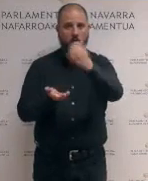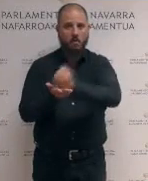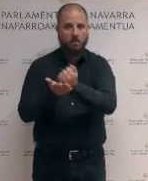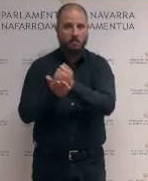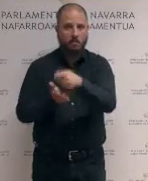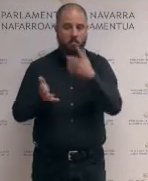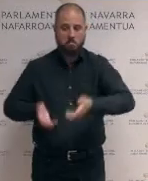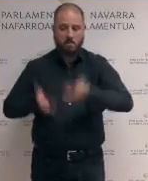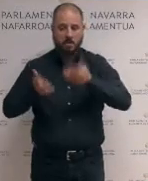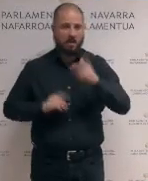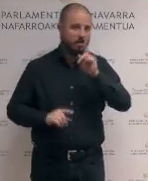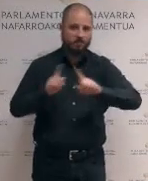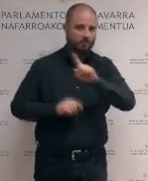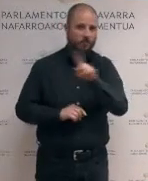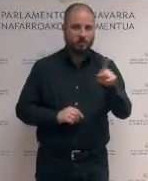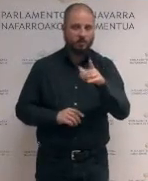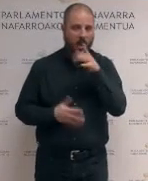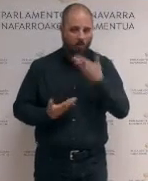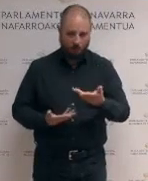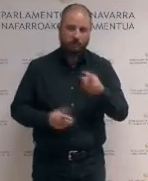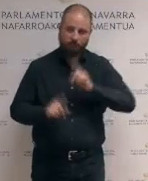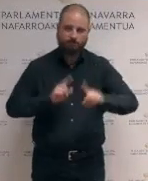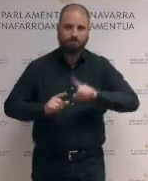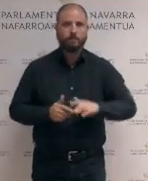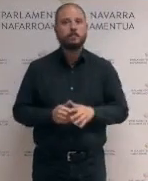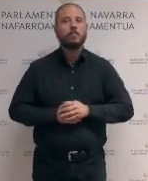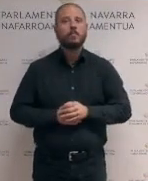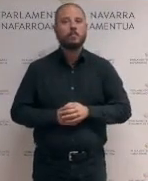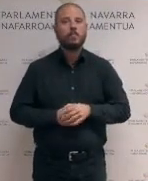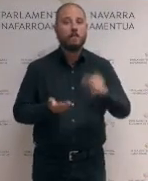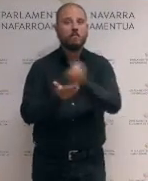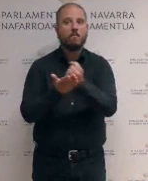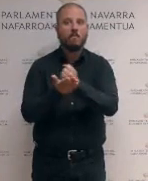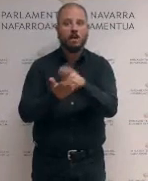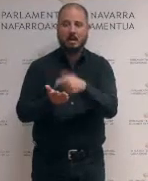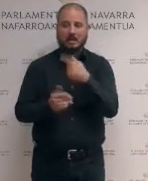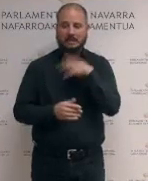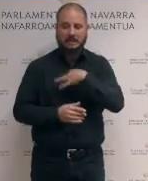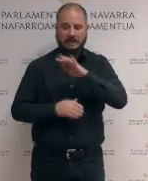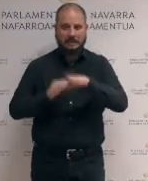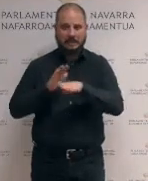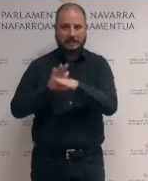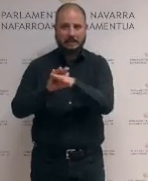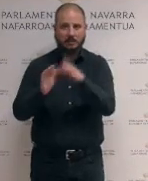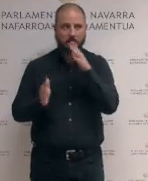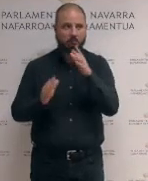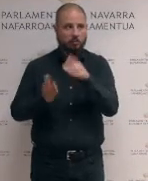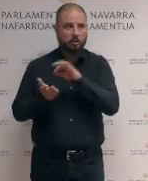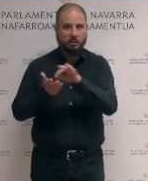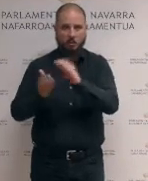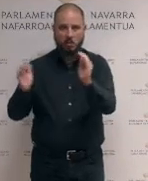problema como es ahora mismo. La subsistencia de las farmacias no puede pasar por reducir servicios, sino por